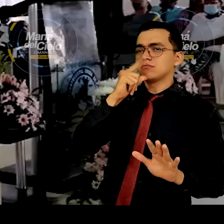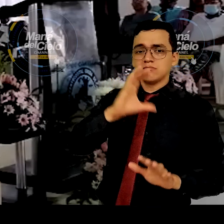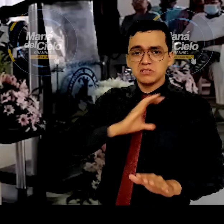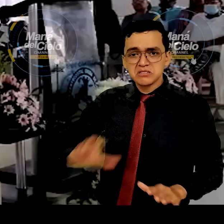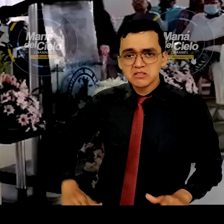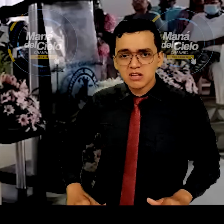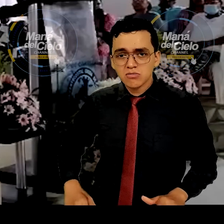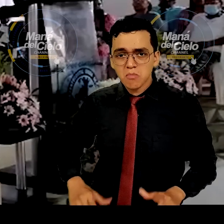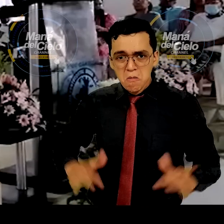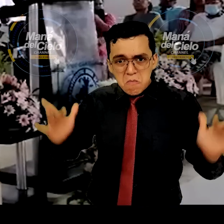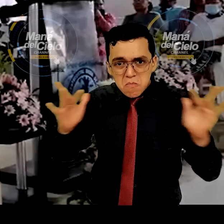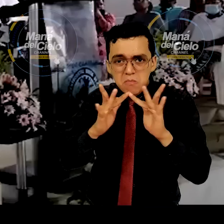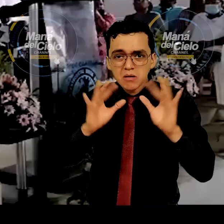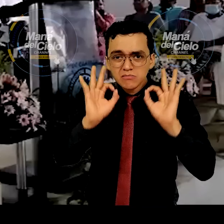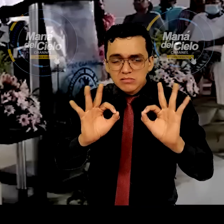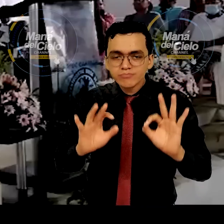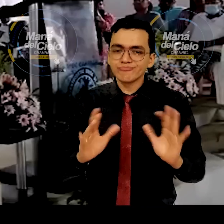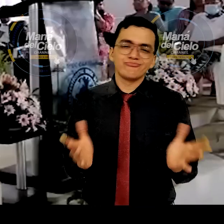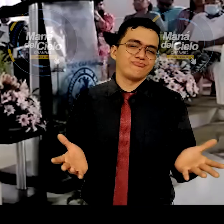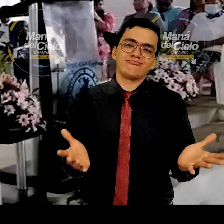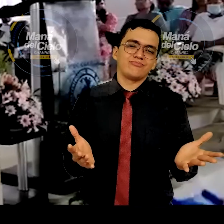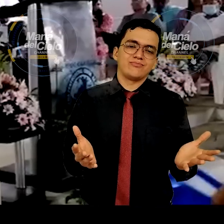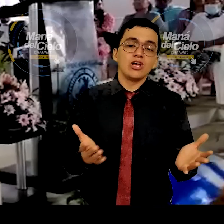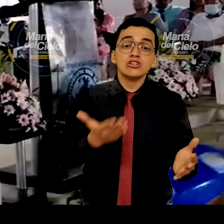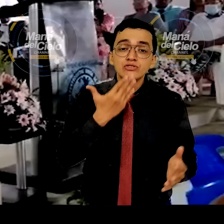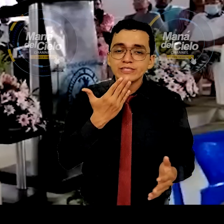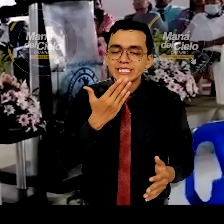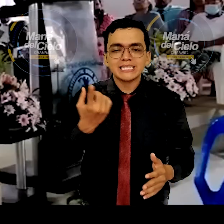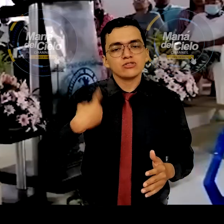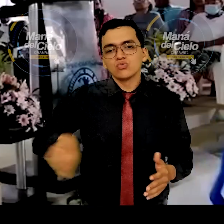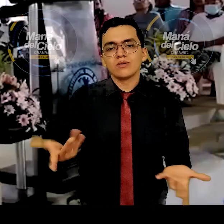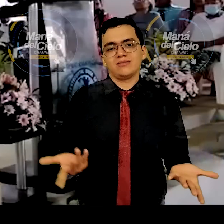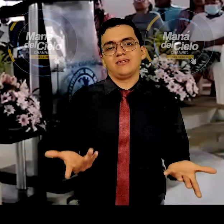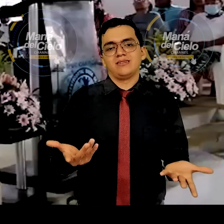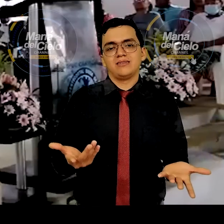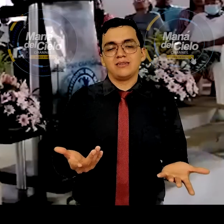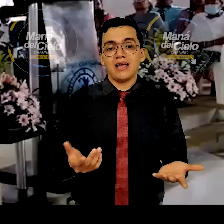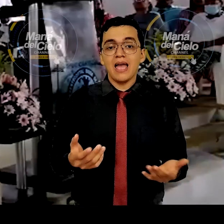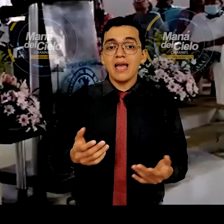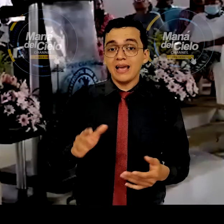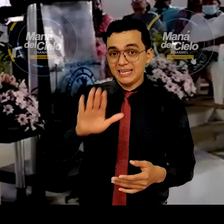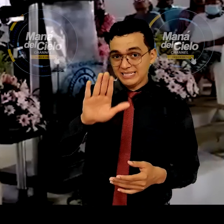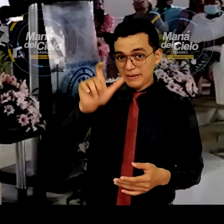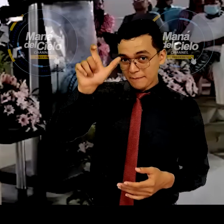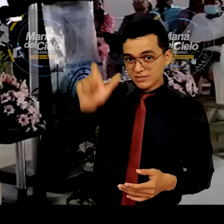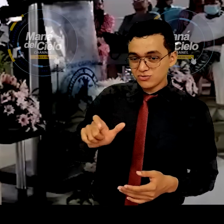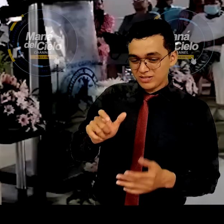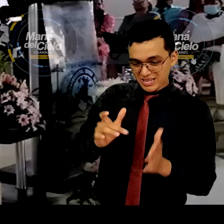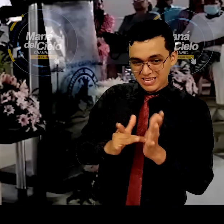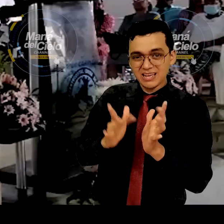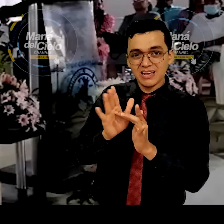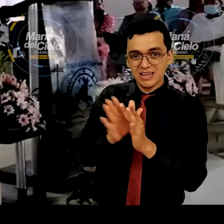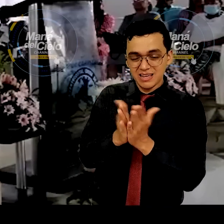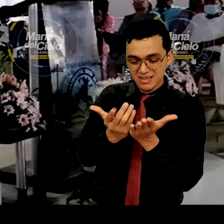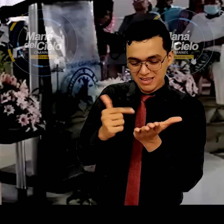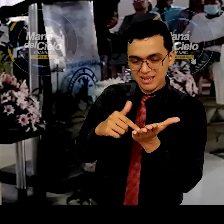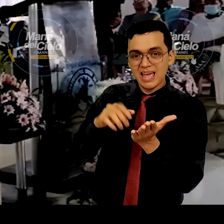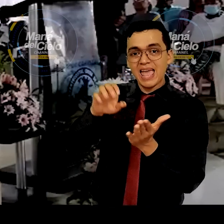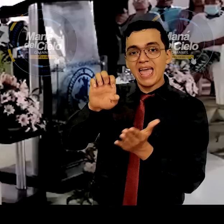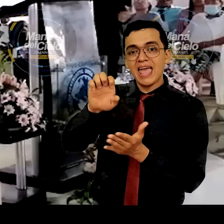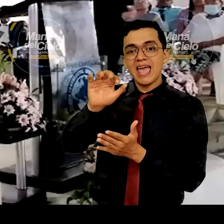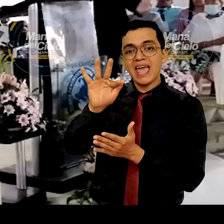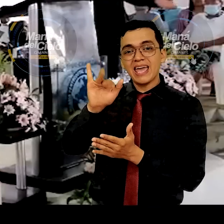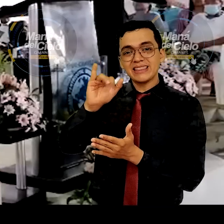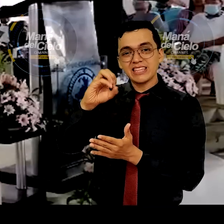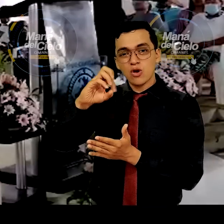Aprender un versículo de memoria no es suficiente. El etíope nos da la clave. ¿Entiendes lo que